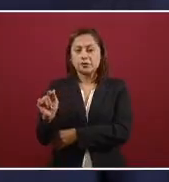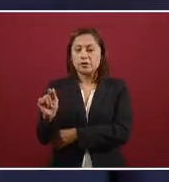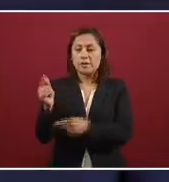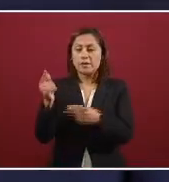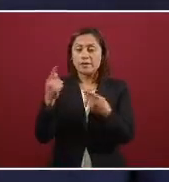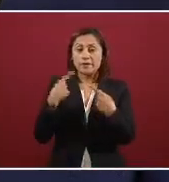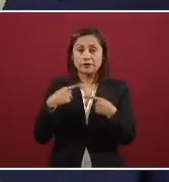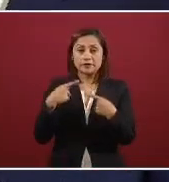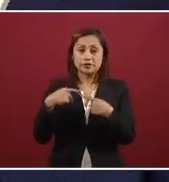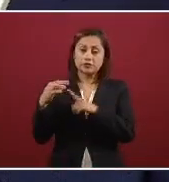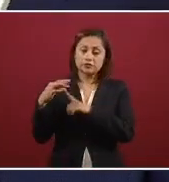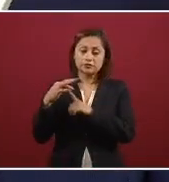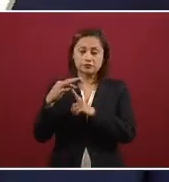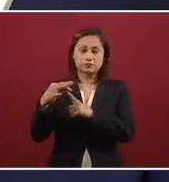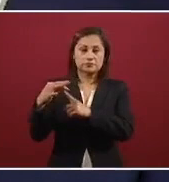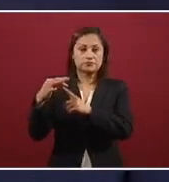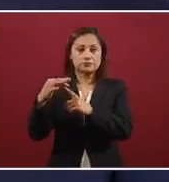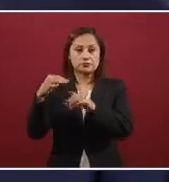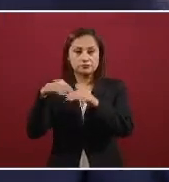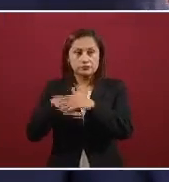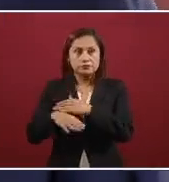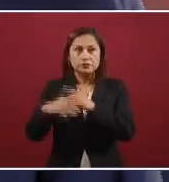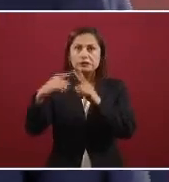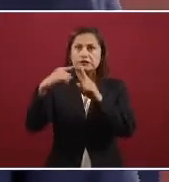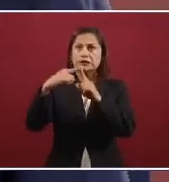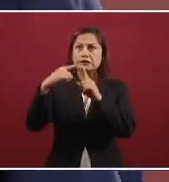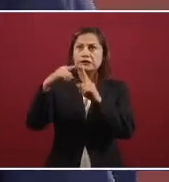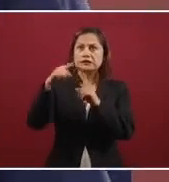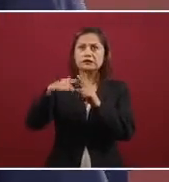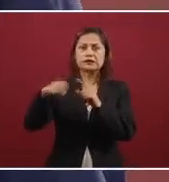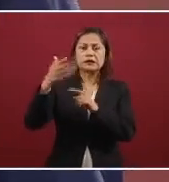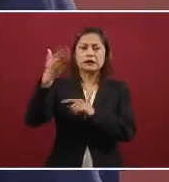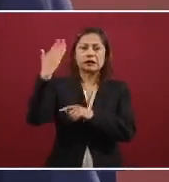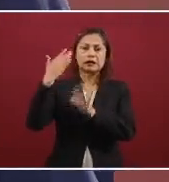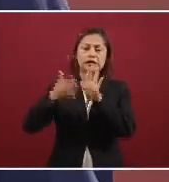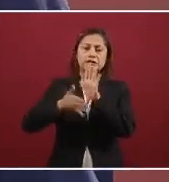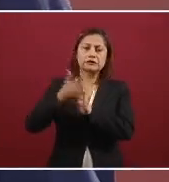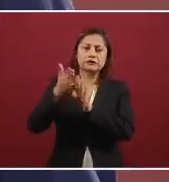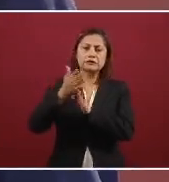una iglesia del siglo XVIII afectada,